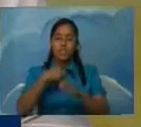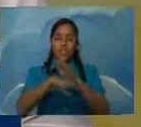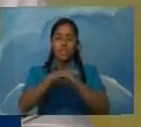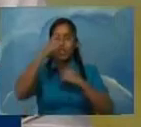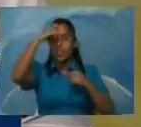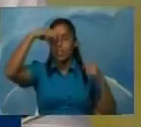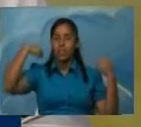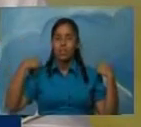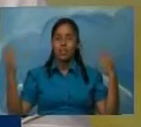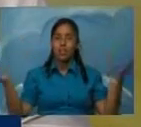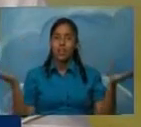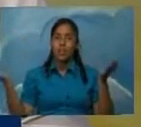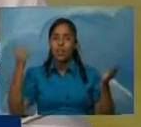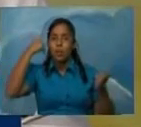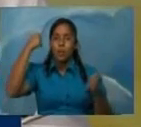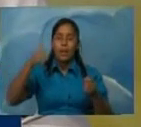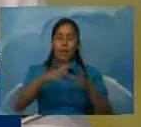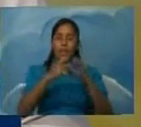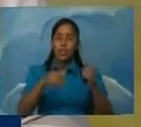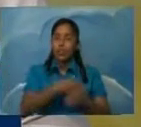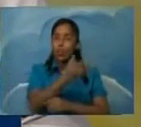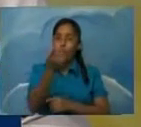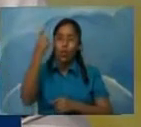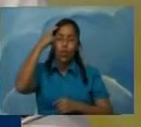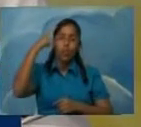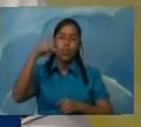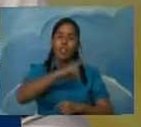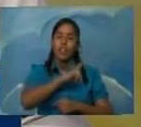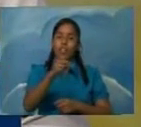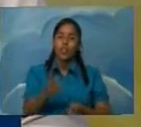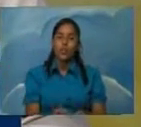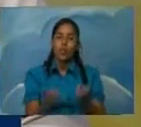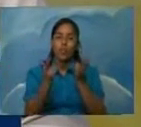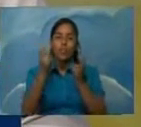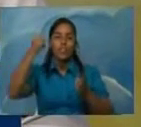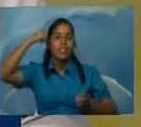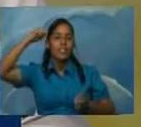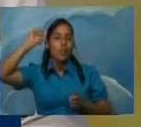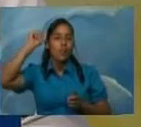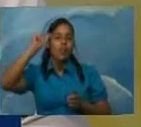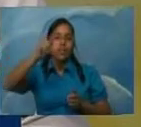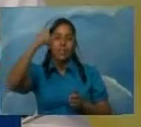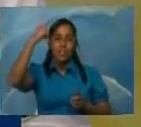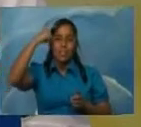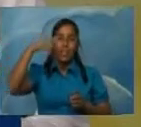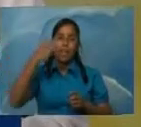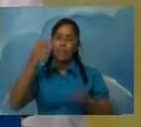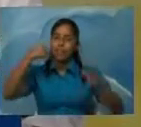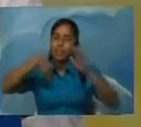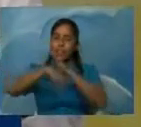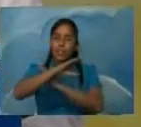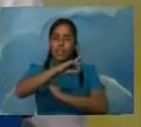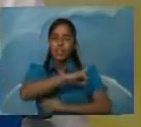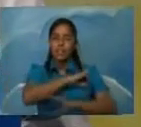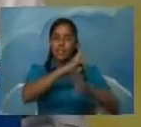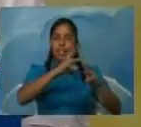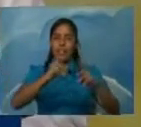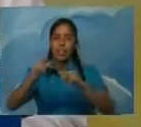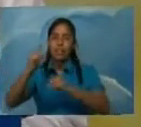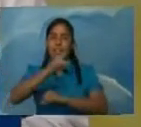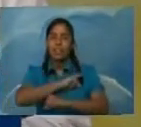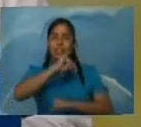Egipto, para que todos los días de tu vida te acuerdes del día en que saliste de la tierra